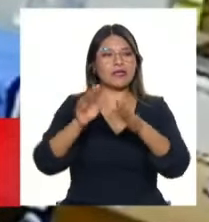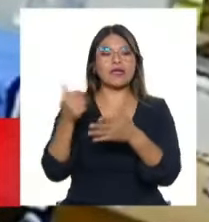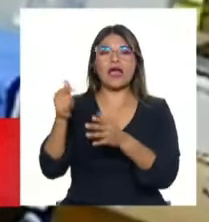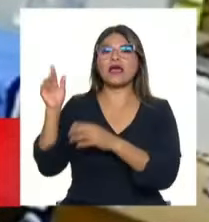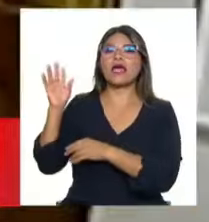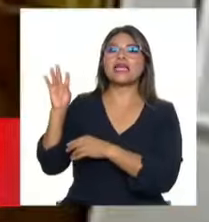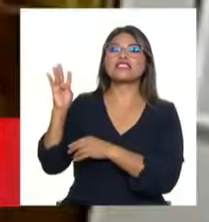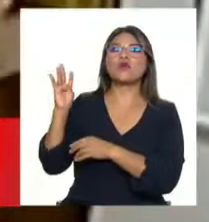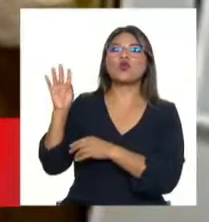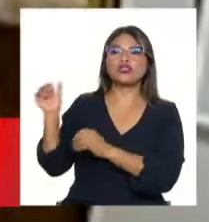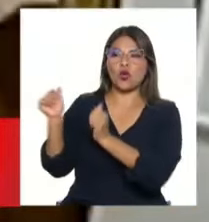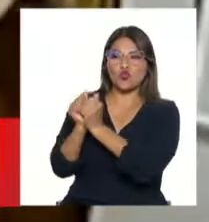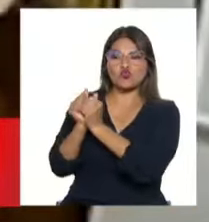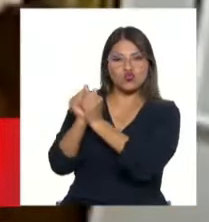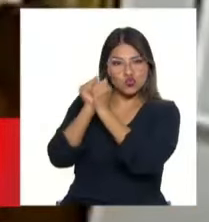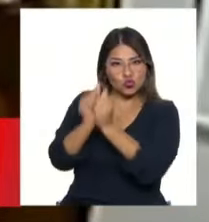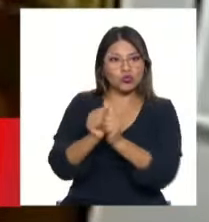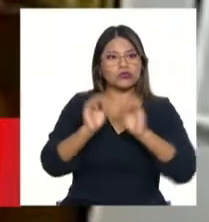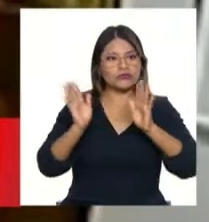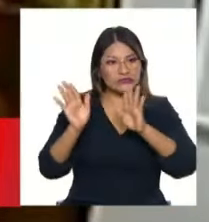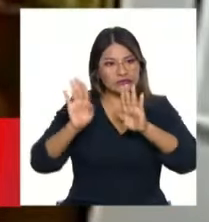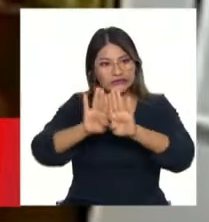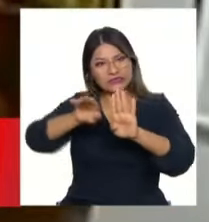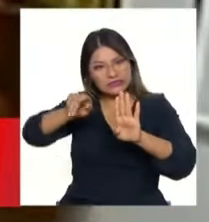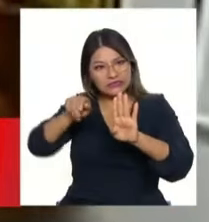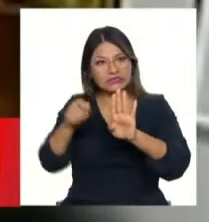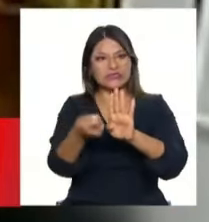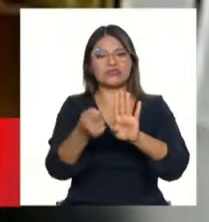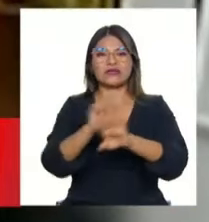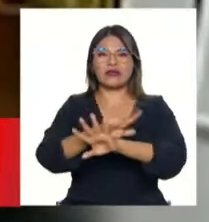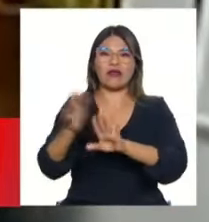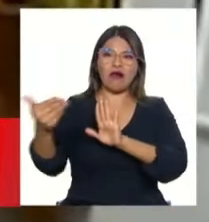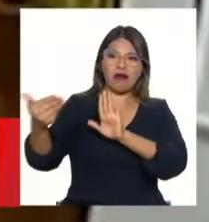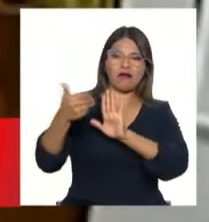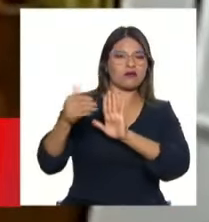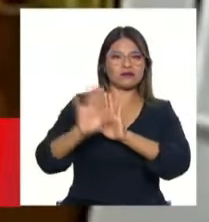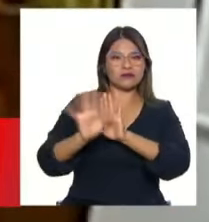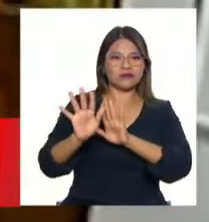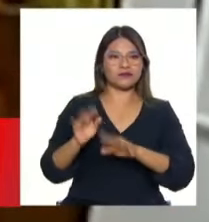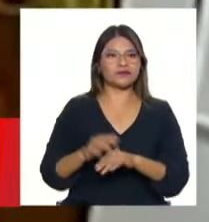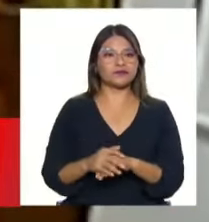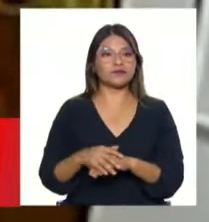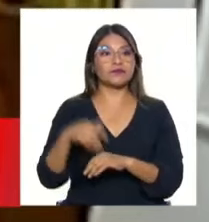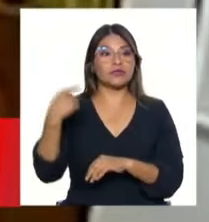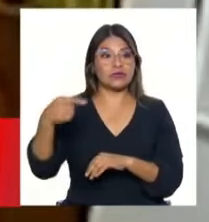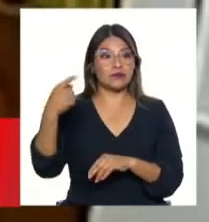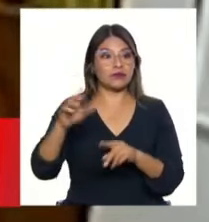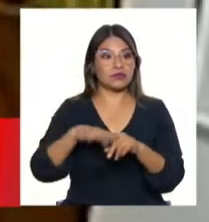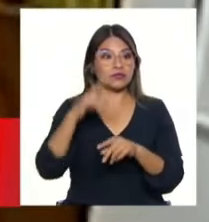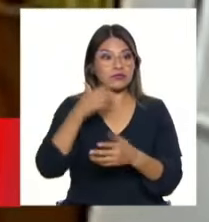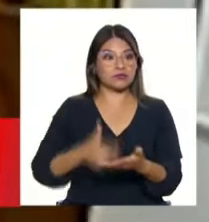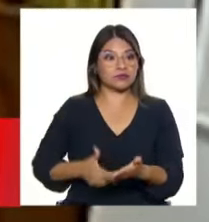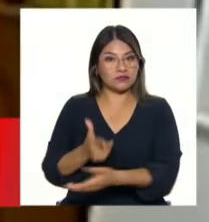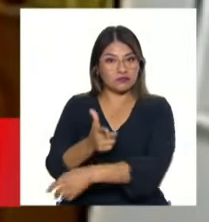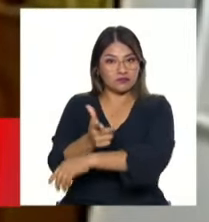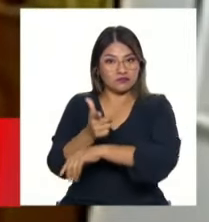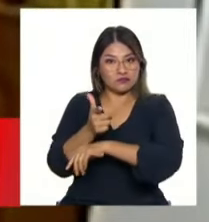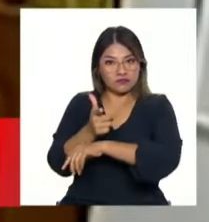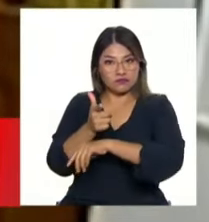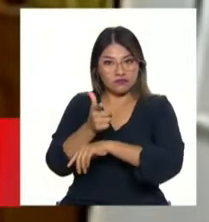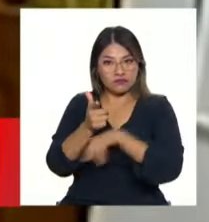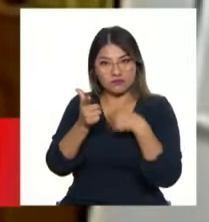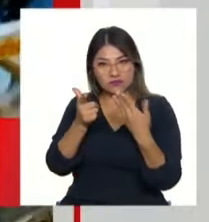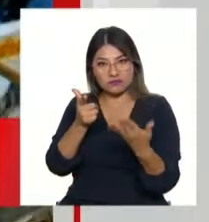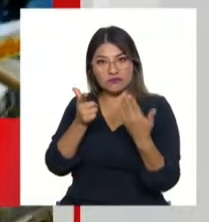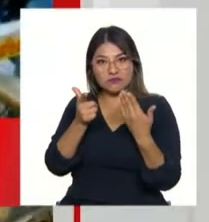de su esposa, tras unos segundos lograron cerrarla y evitar el atraco. Segundos después, sacó su arma para enfrentarse